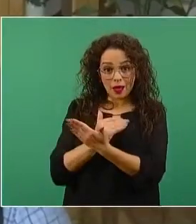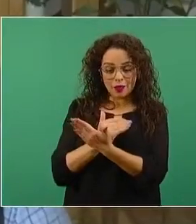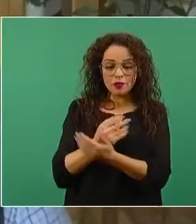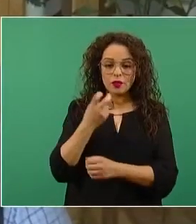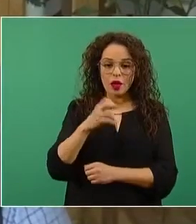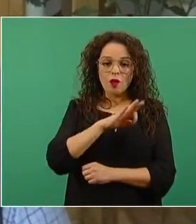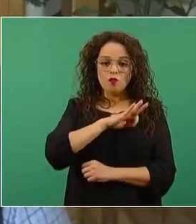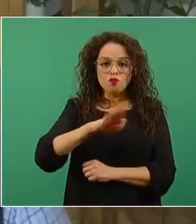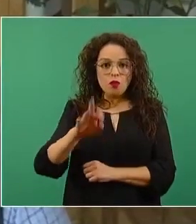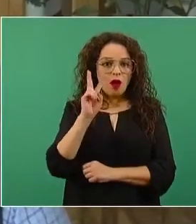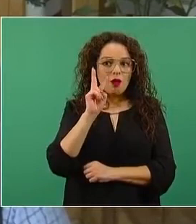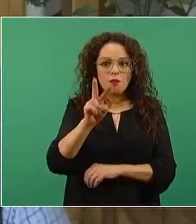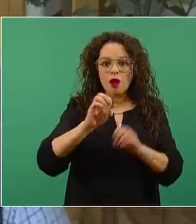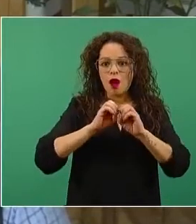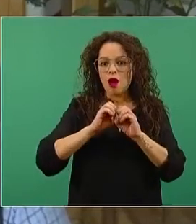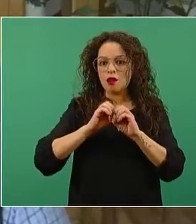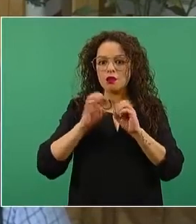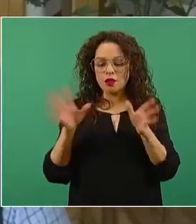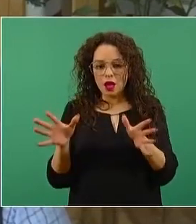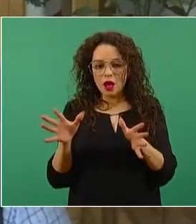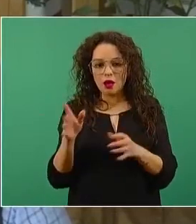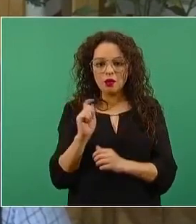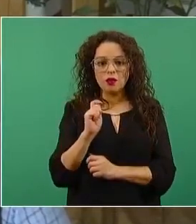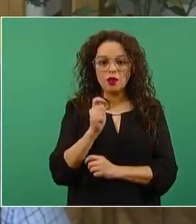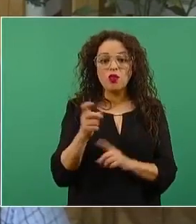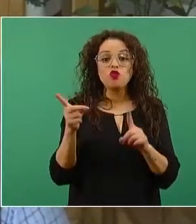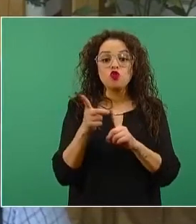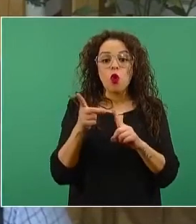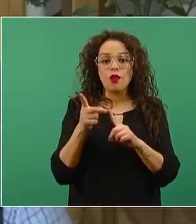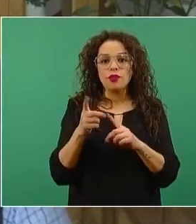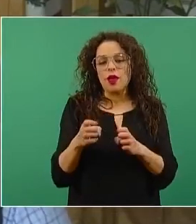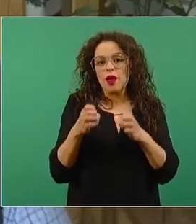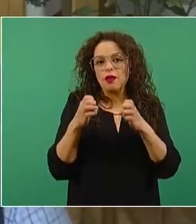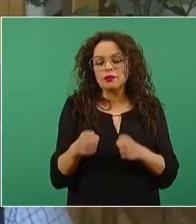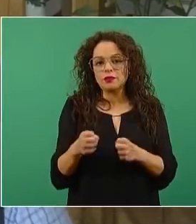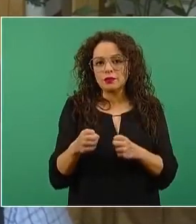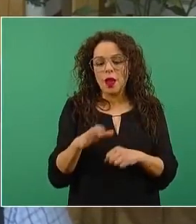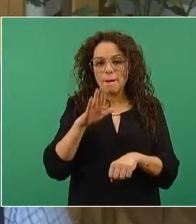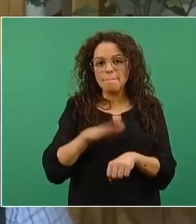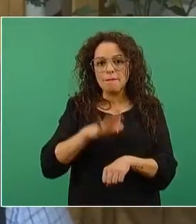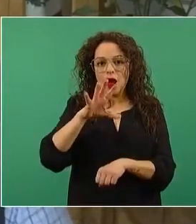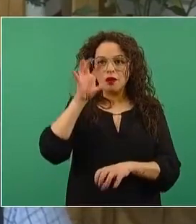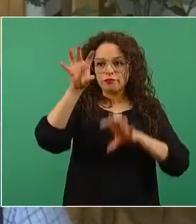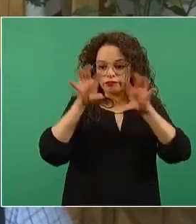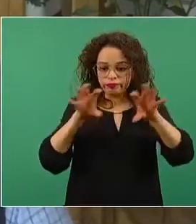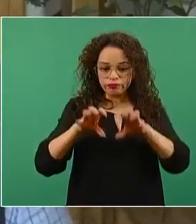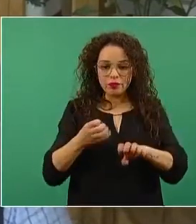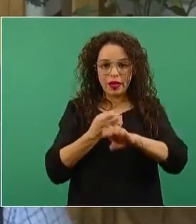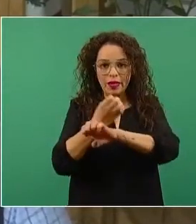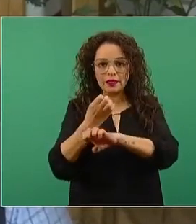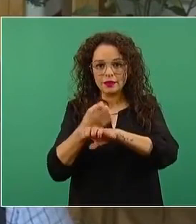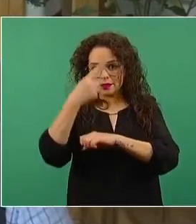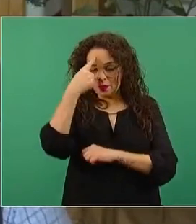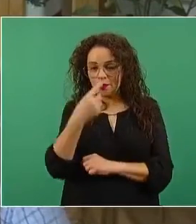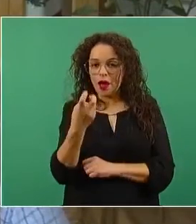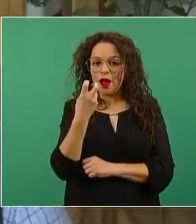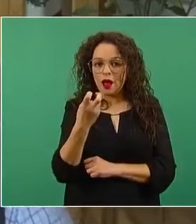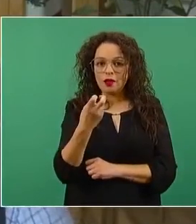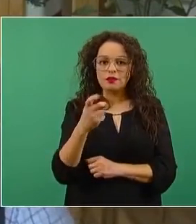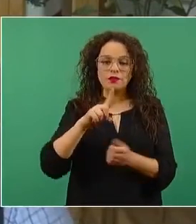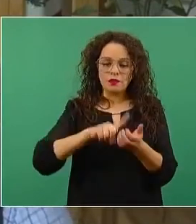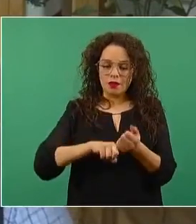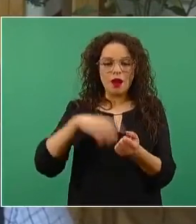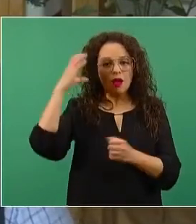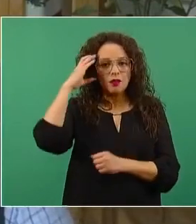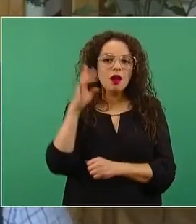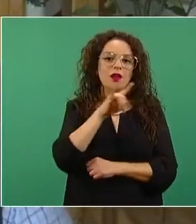permitiendo observar, obviamente, que dónde se sitúan la mayoría de las entidades también para este tipo de camas. Como vemos,